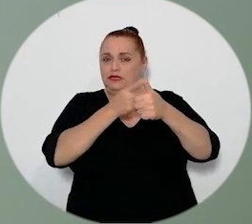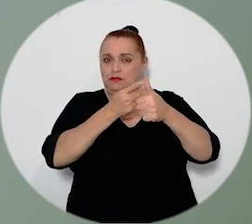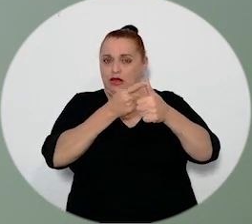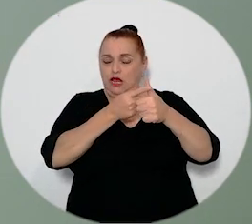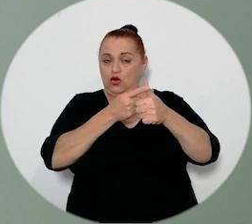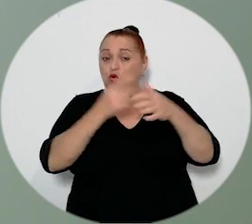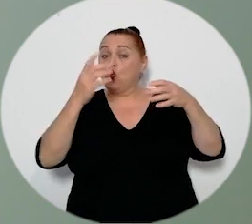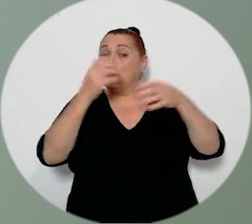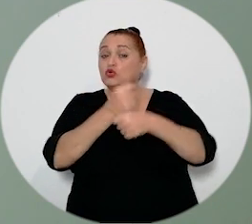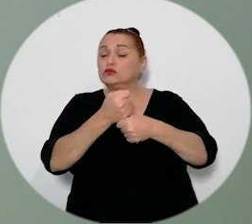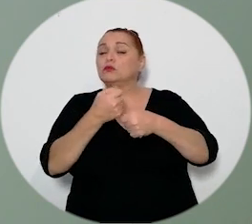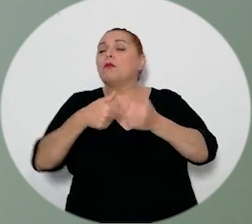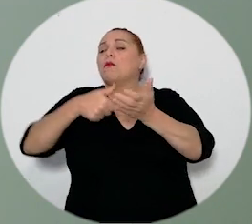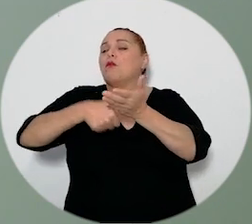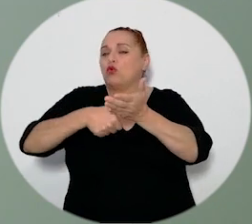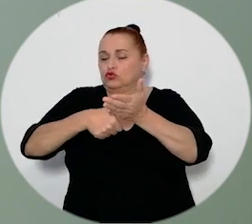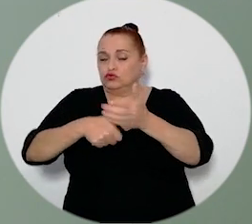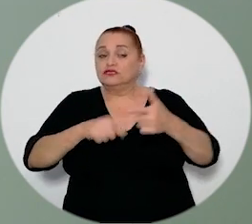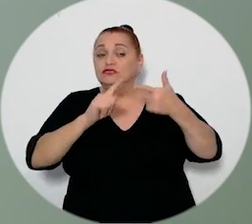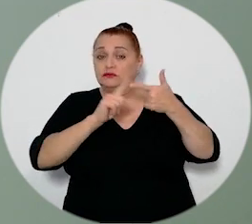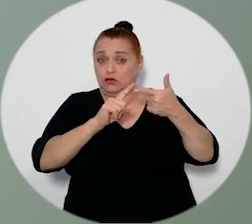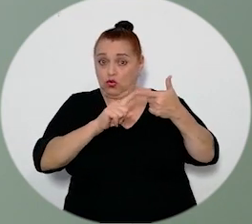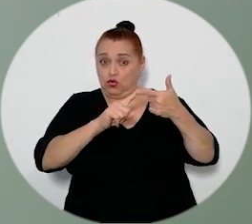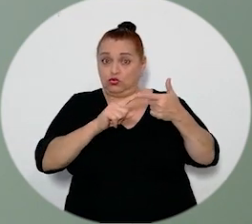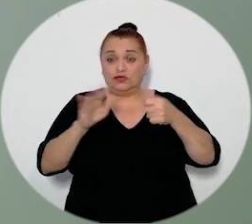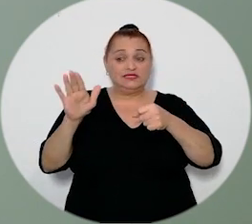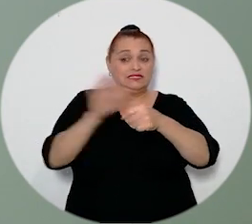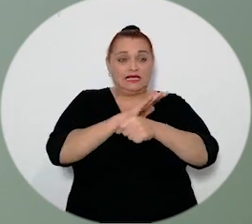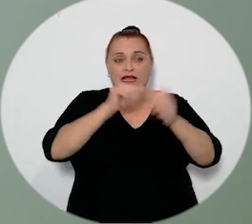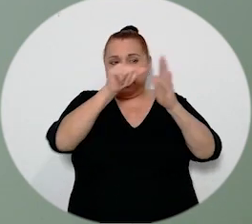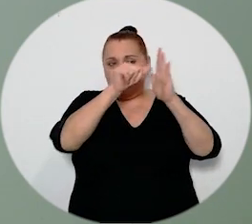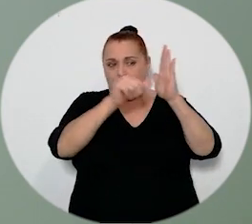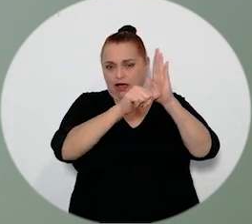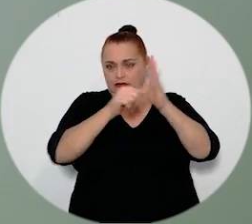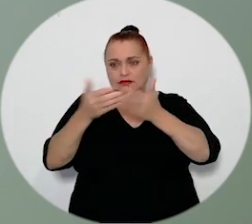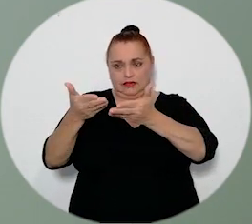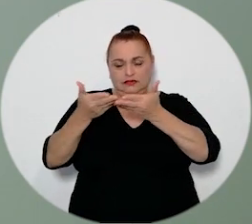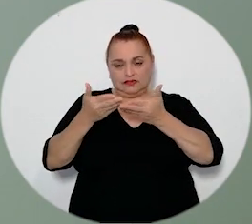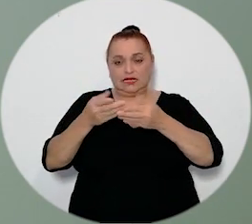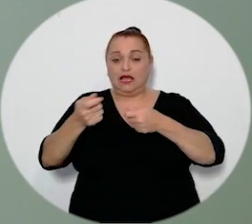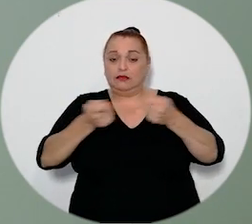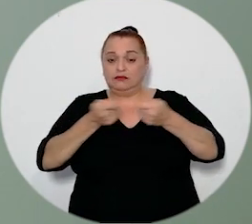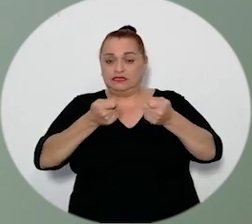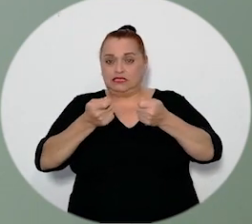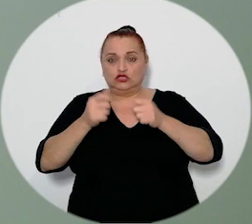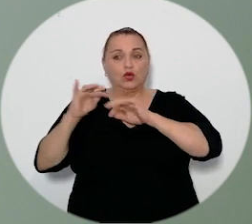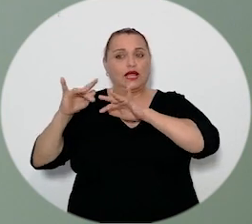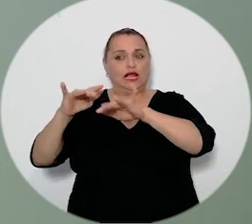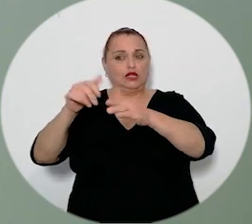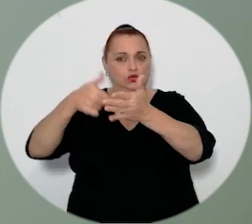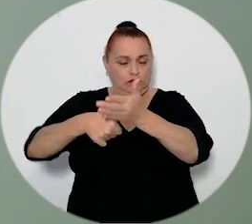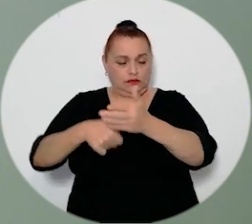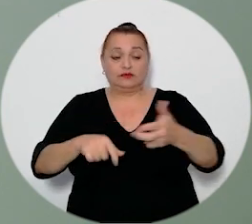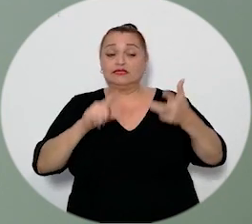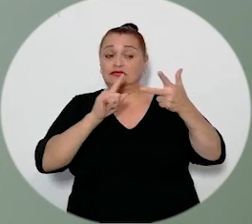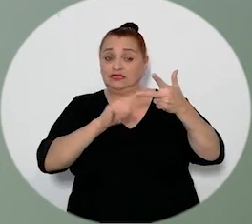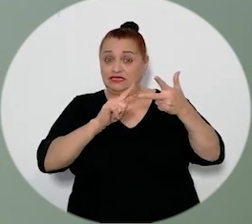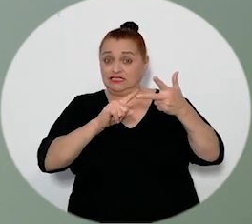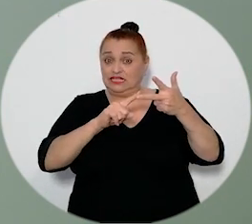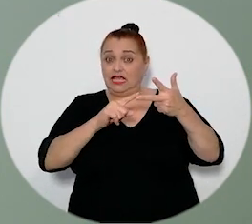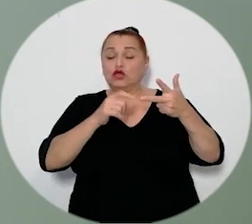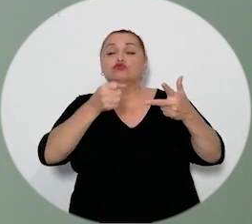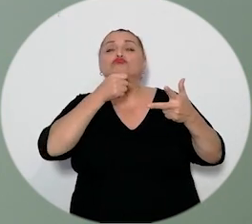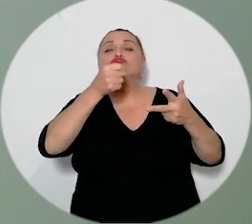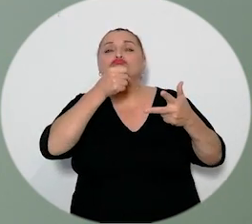primero, la conciliación de los votos. Segundo, el llenado de las actas suministradas por la Administración Electoral. Y tercero,